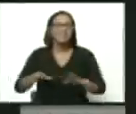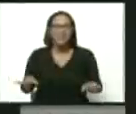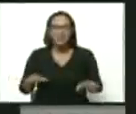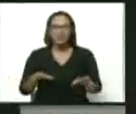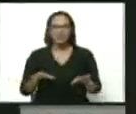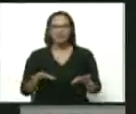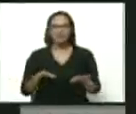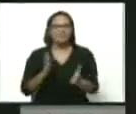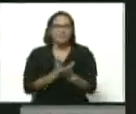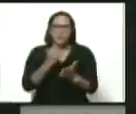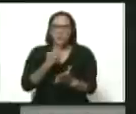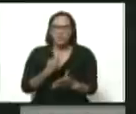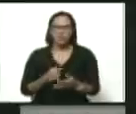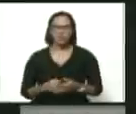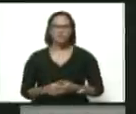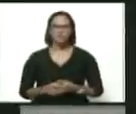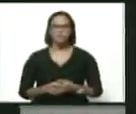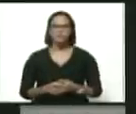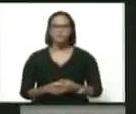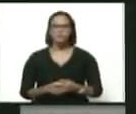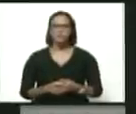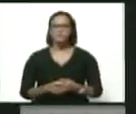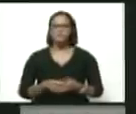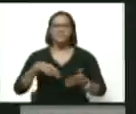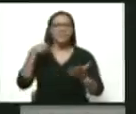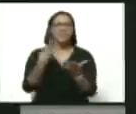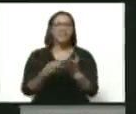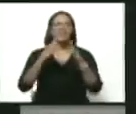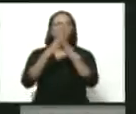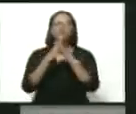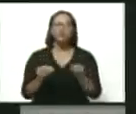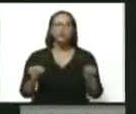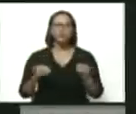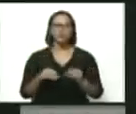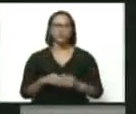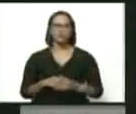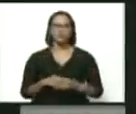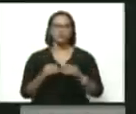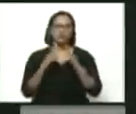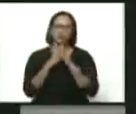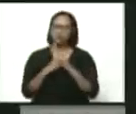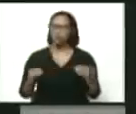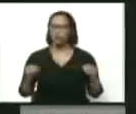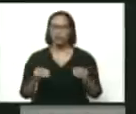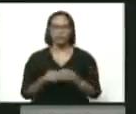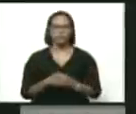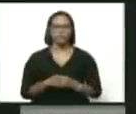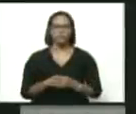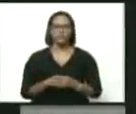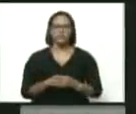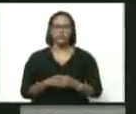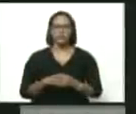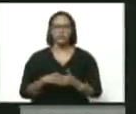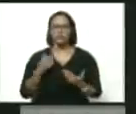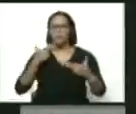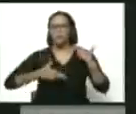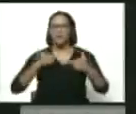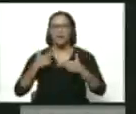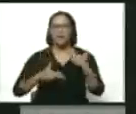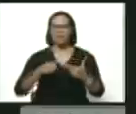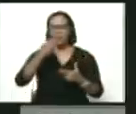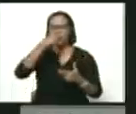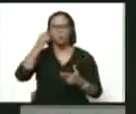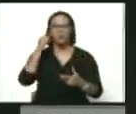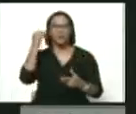caiga quien caiga, siempre se dice. Que caigan todos, pues. Que caigan todos. Que caigan todos los bandidos y bandidas que creen que con